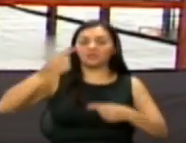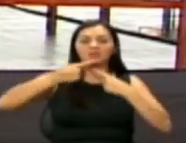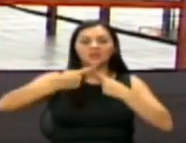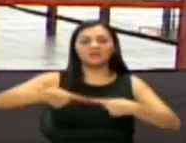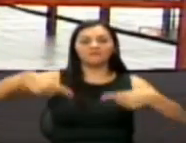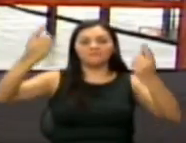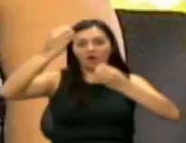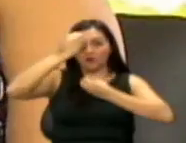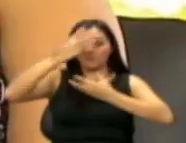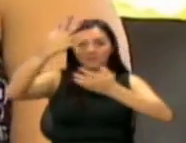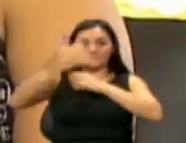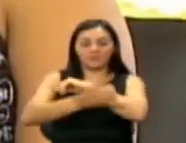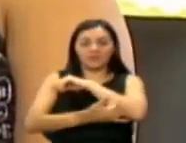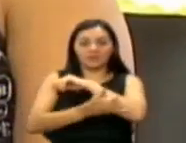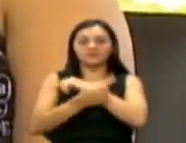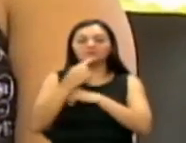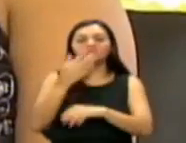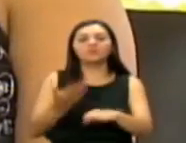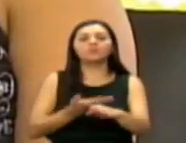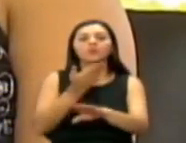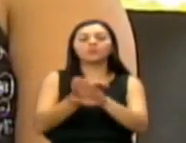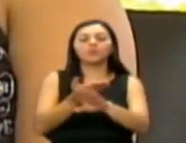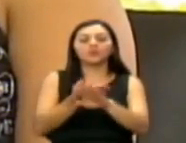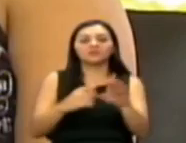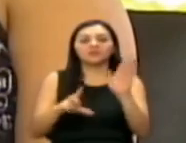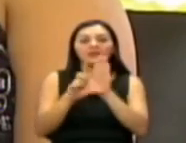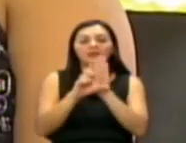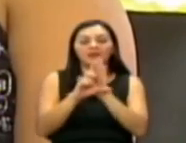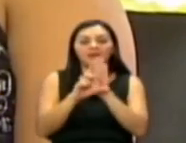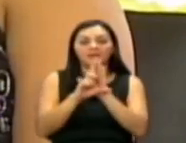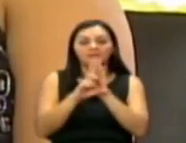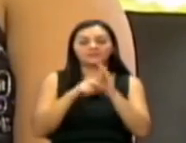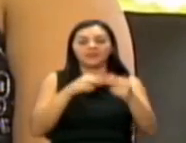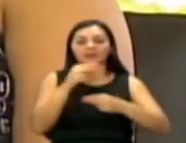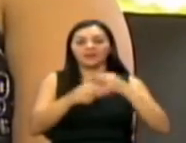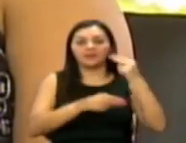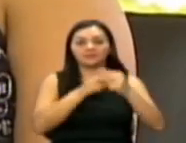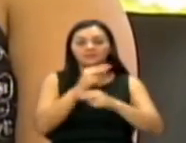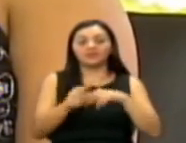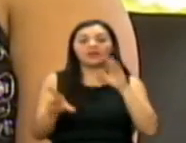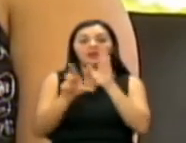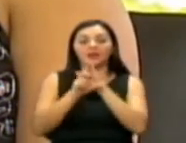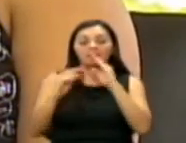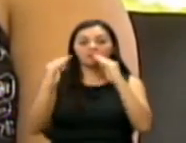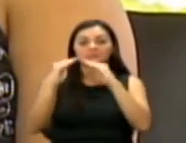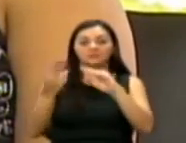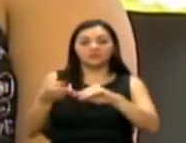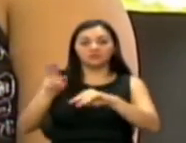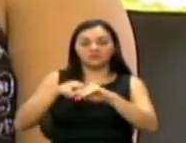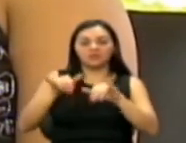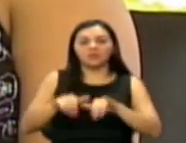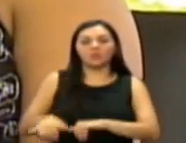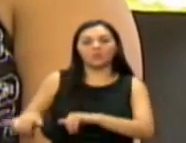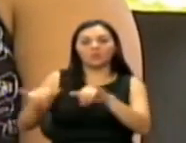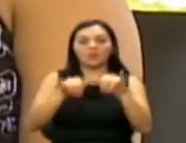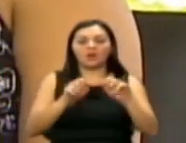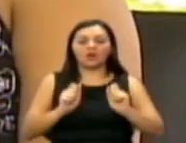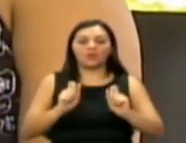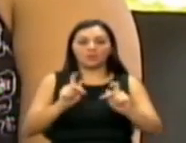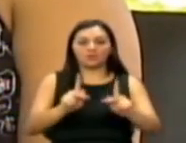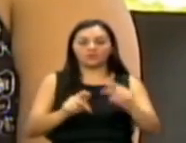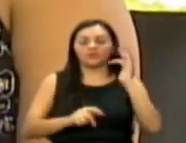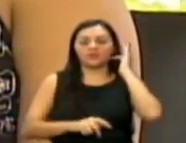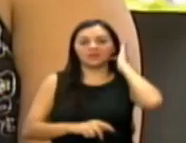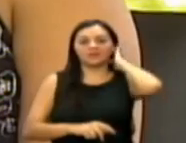estas leyes, la propuesta que usted iba a enviar a la Asamblea sobre la ley de herencias y la ley de plusvalía para generar una igualdad de oportunidades, decía usted.